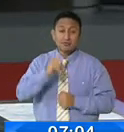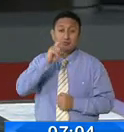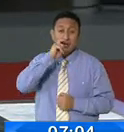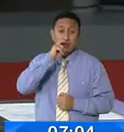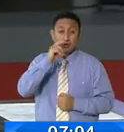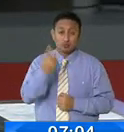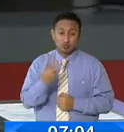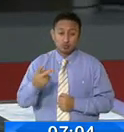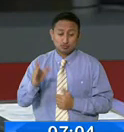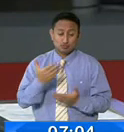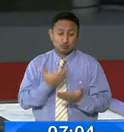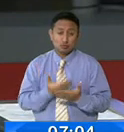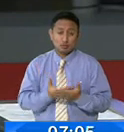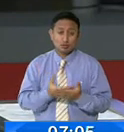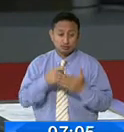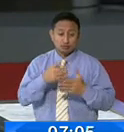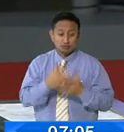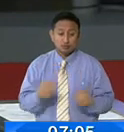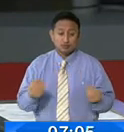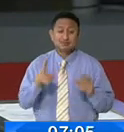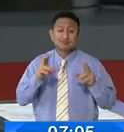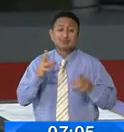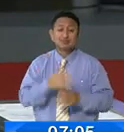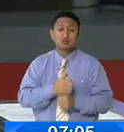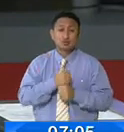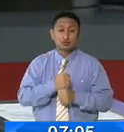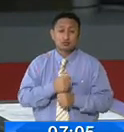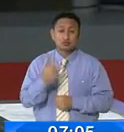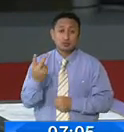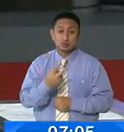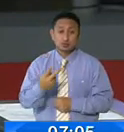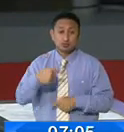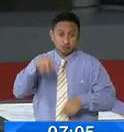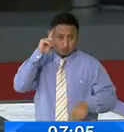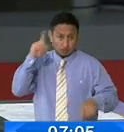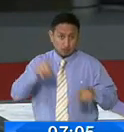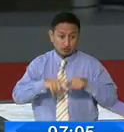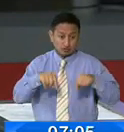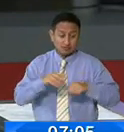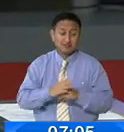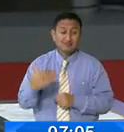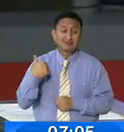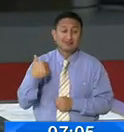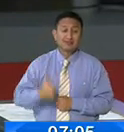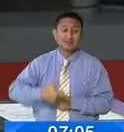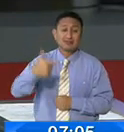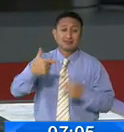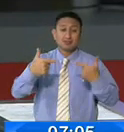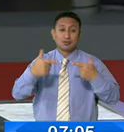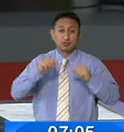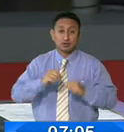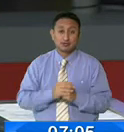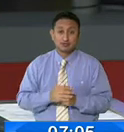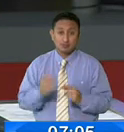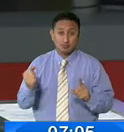proponen soluciones en materia de seguridad. Ellos están a favor del porte de armas para combatir la delincuencia.